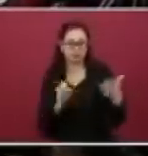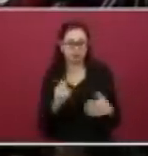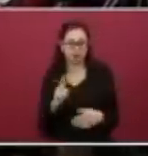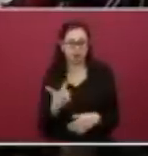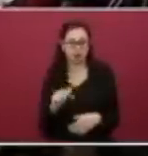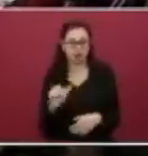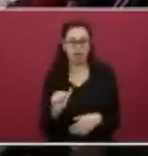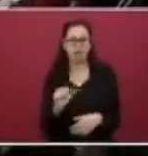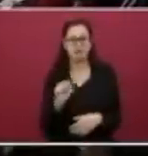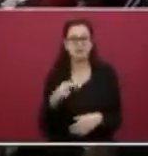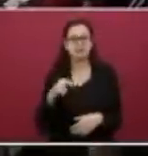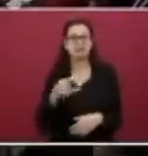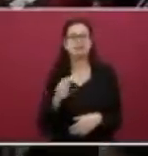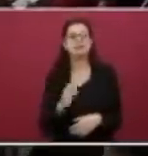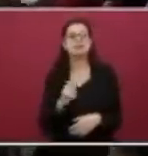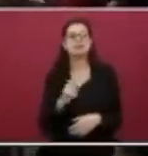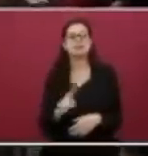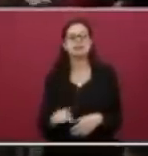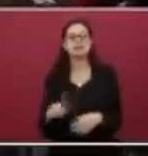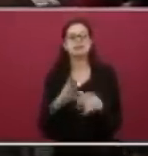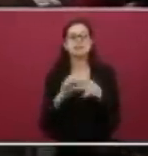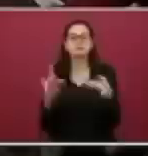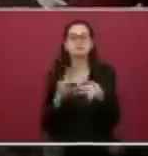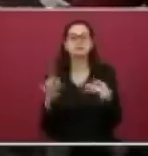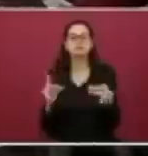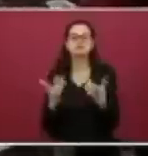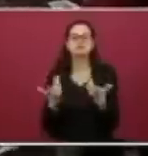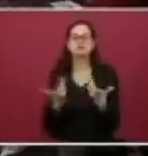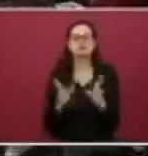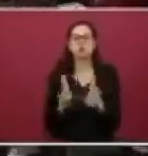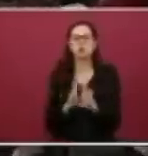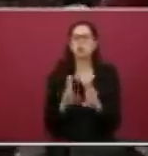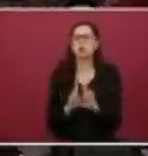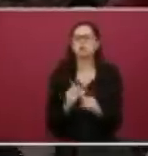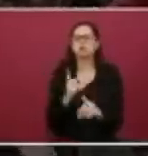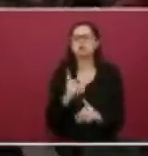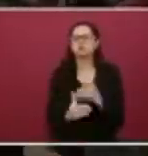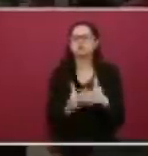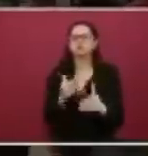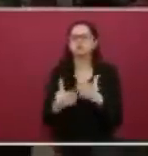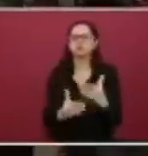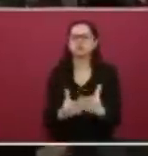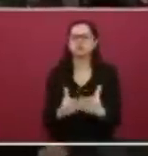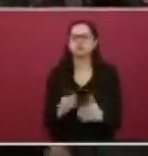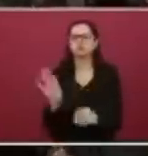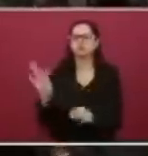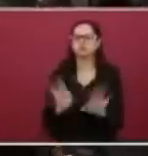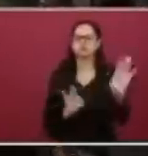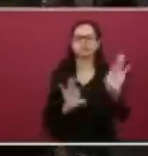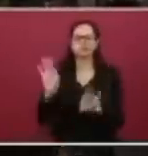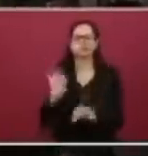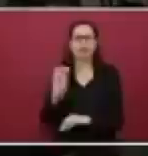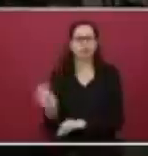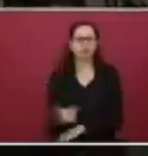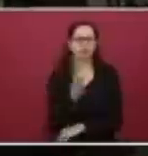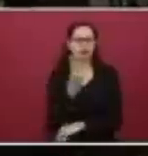explique cómo fue el proceso y quiénes forman parte de la eterna